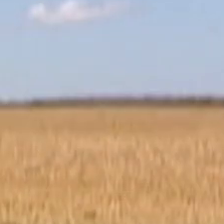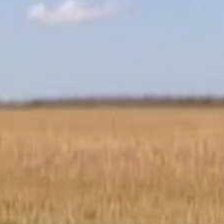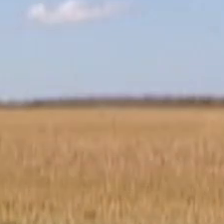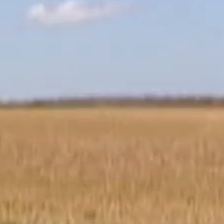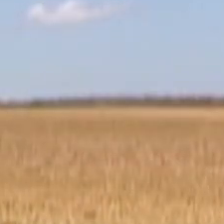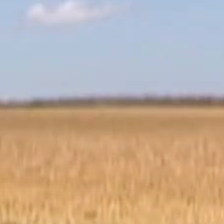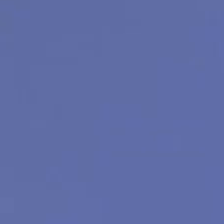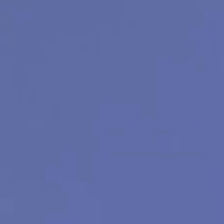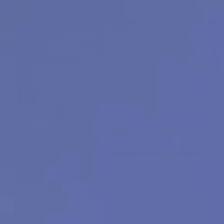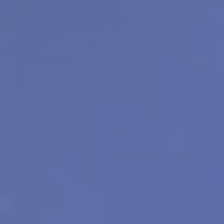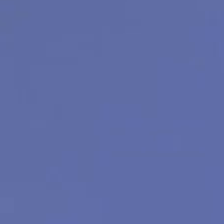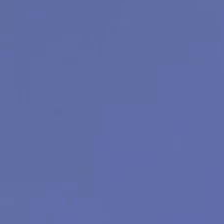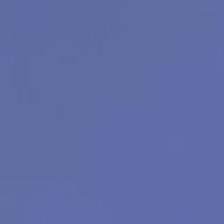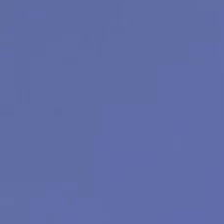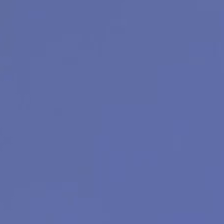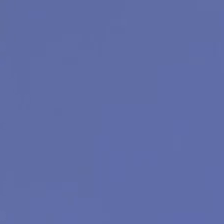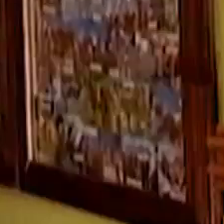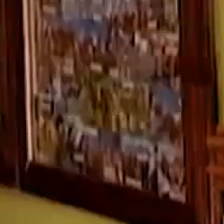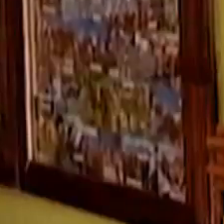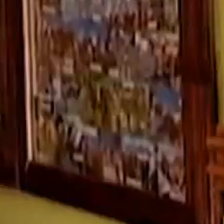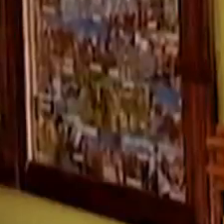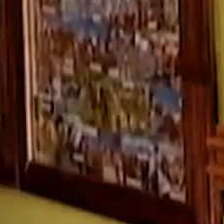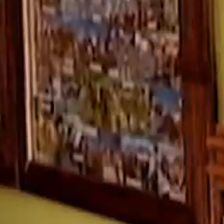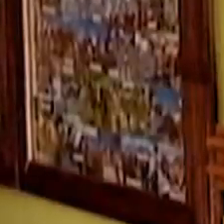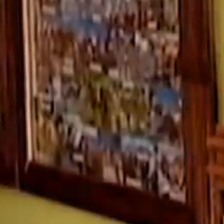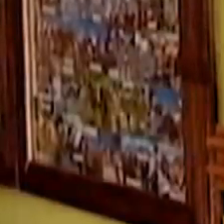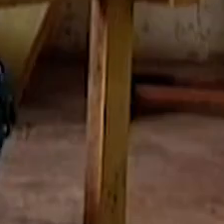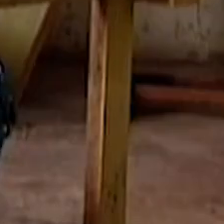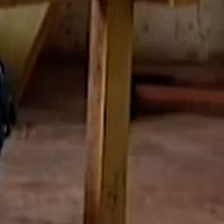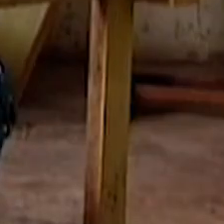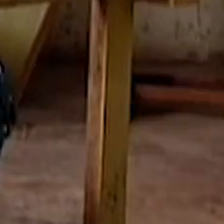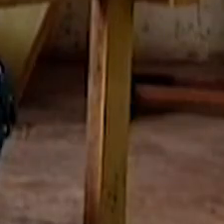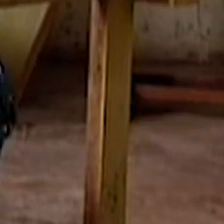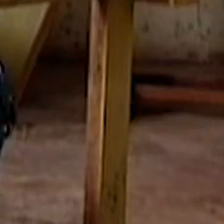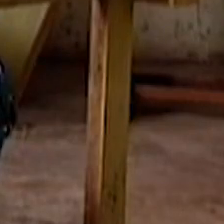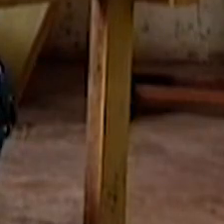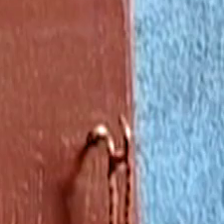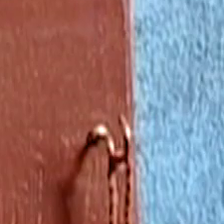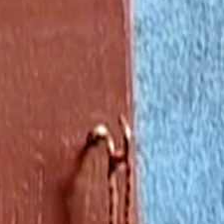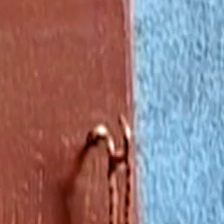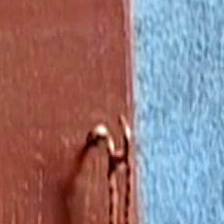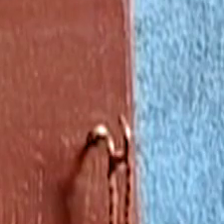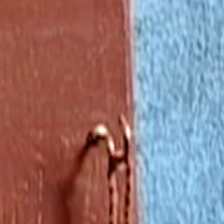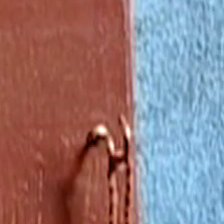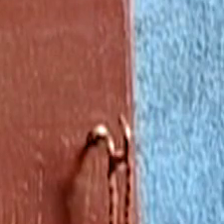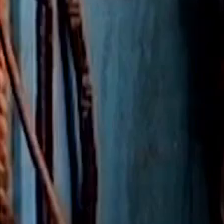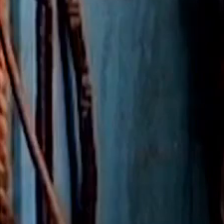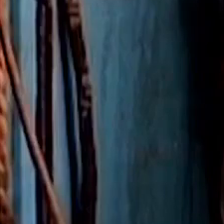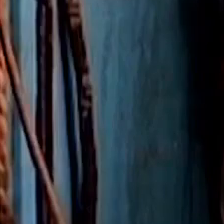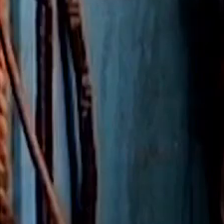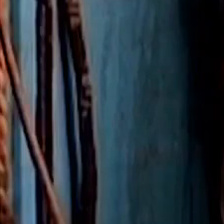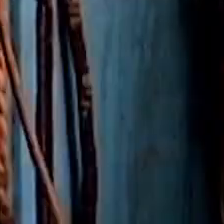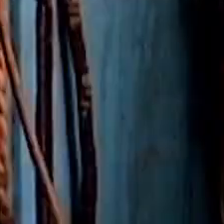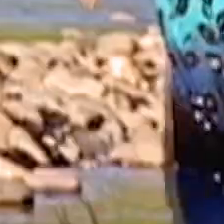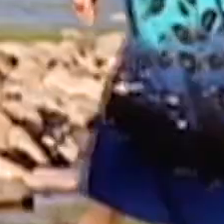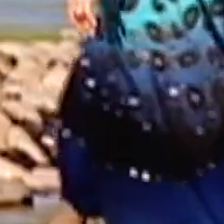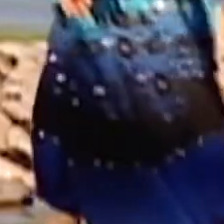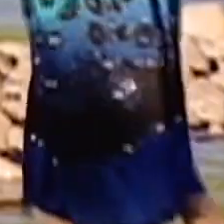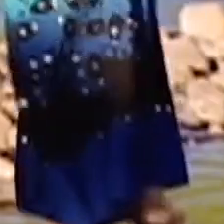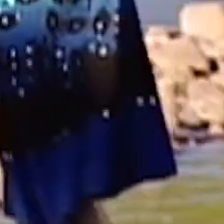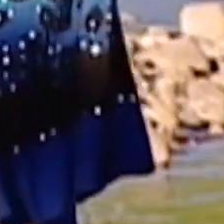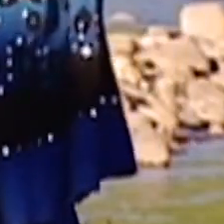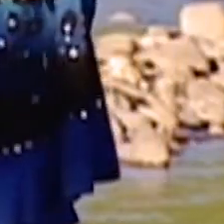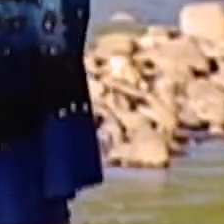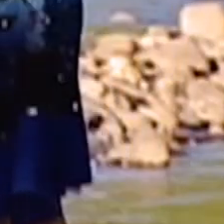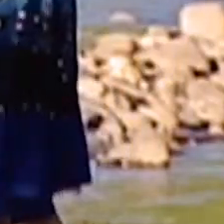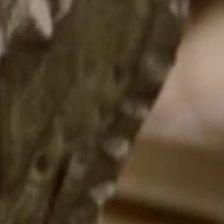a Distancia. Este audiovisual rescata la figura de Marielos Jiménez, quien se ha dedicado a recoger las tradiciones e